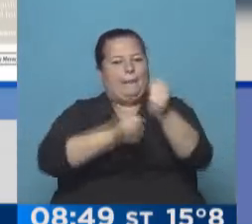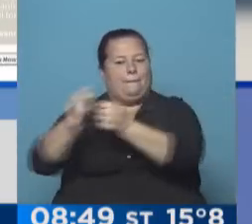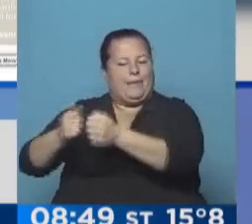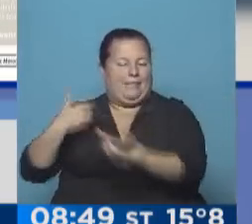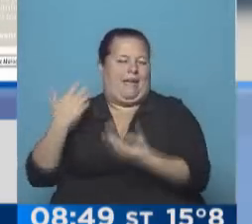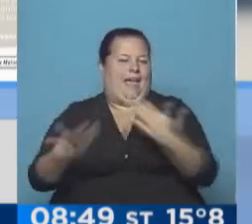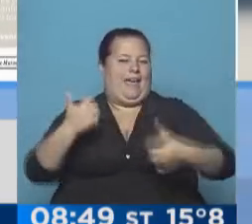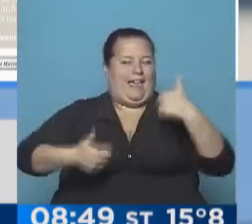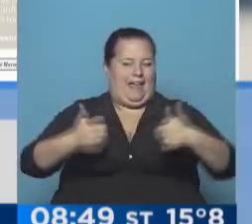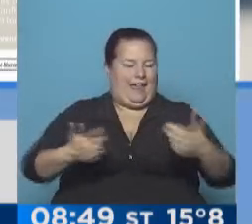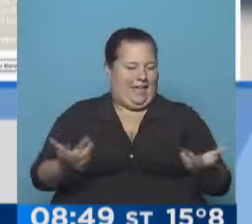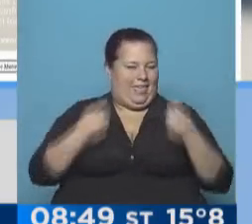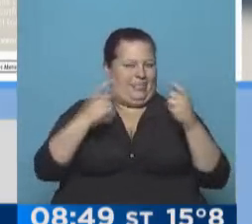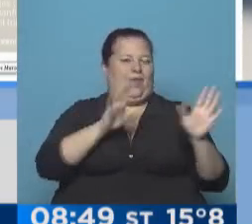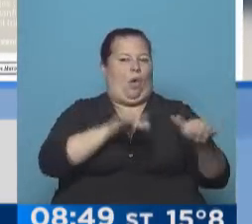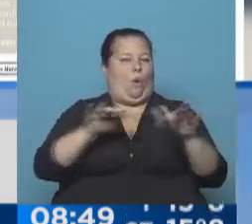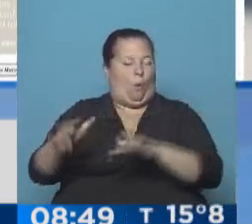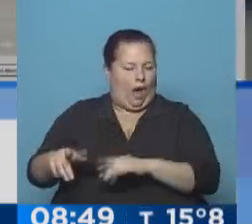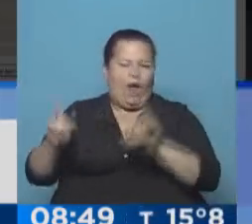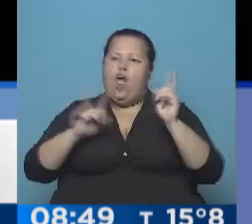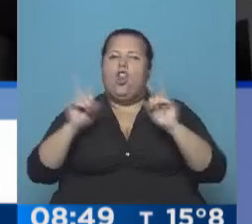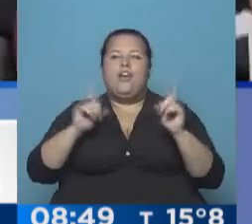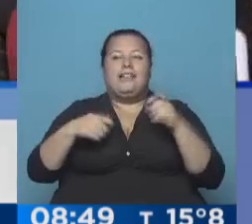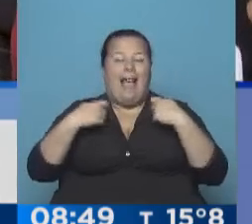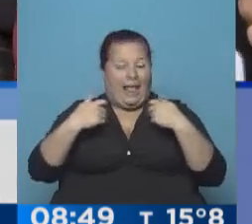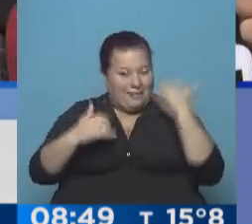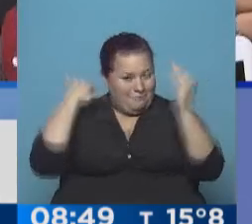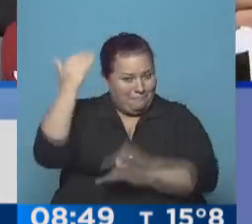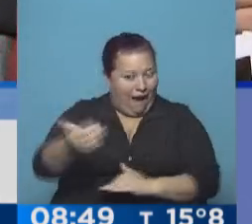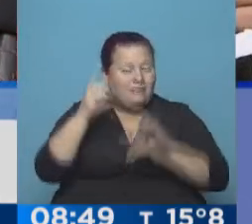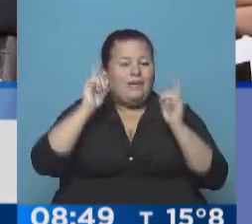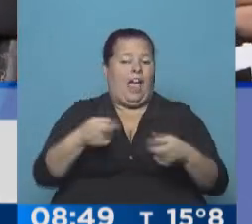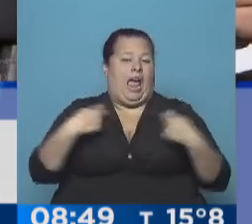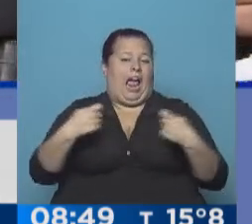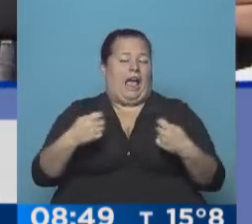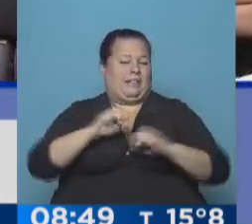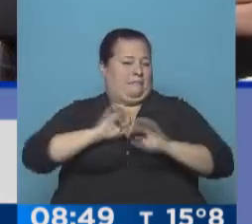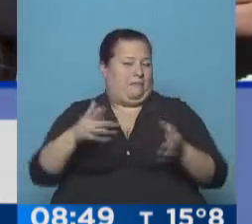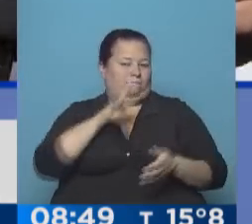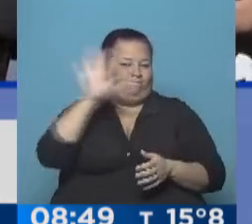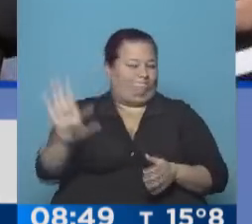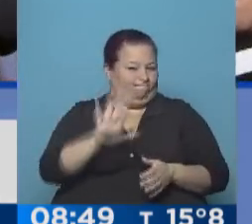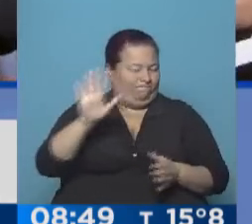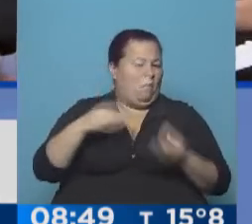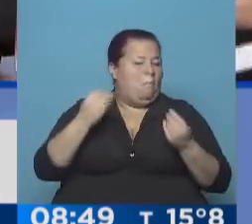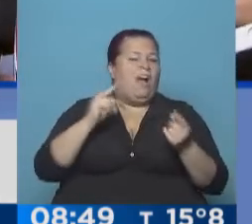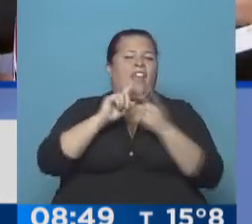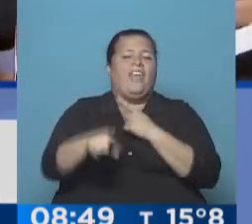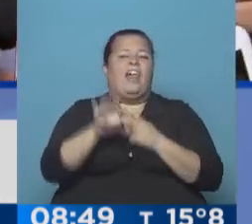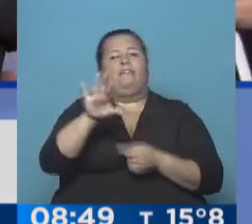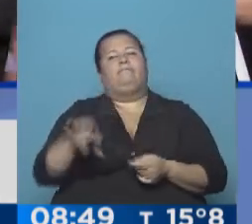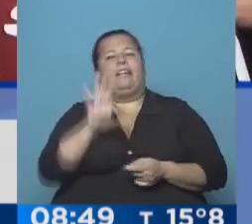claro, digamos, que ofrecen el servicio. No solo se gasta más, sino que se gasta en forma arbitraria y sospechosa, porque directamente se